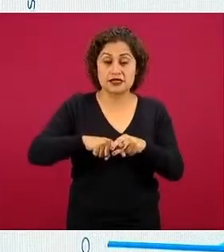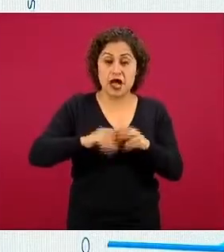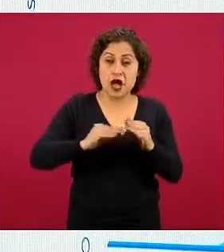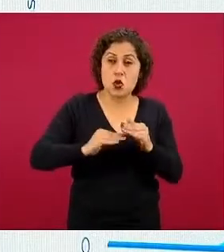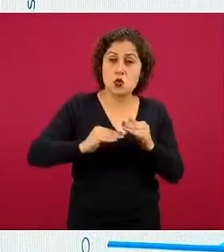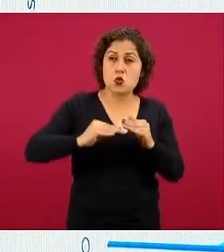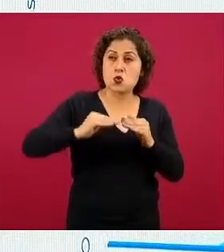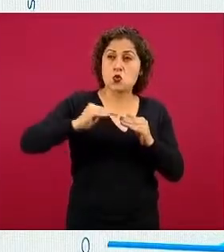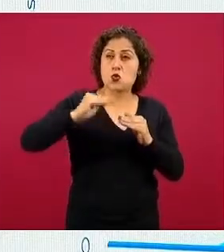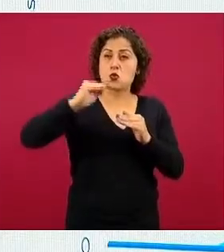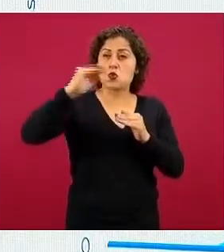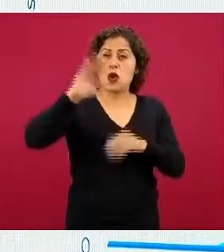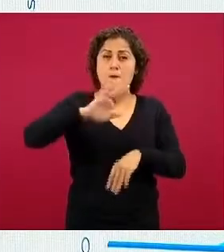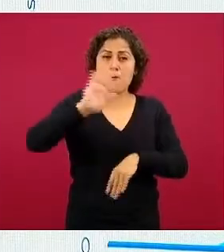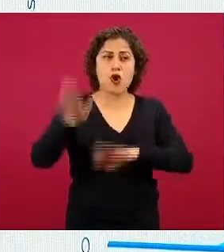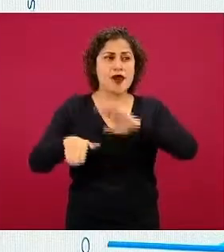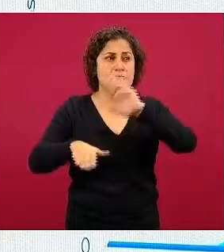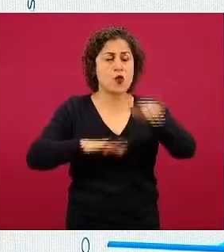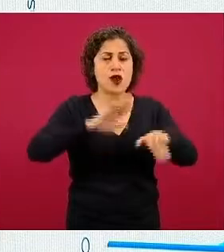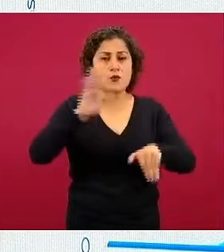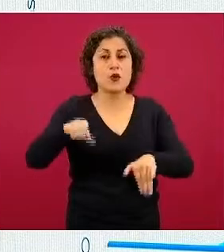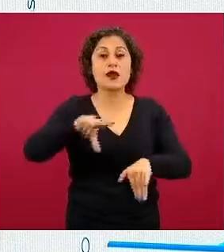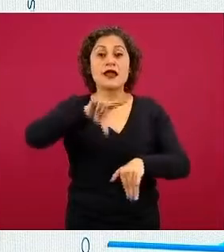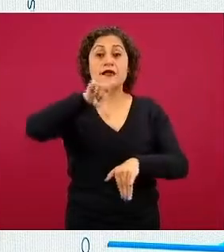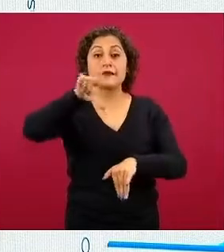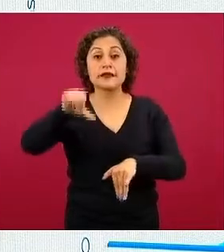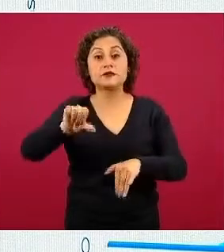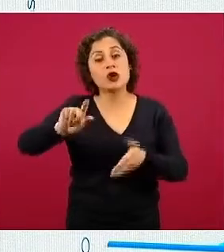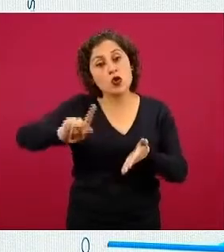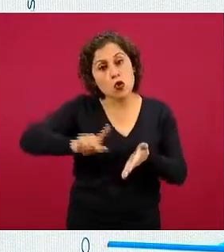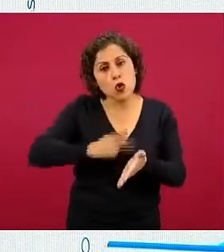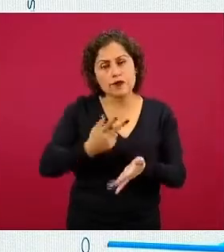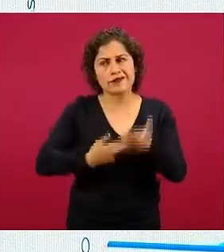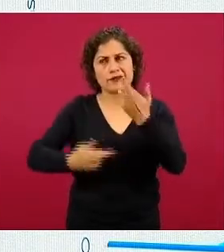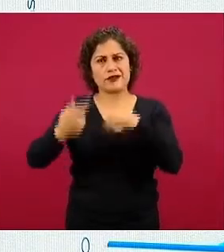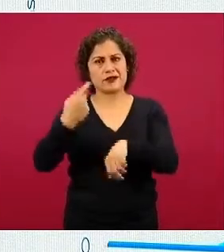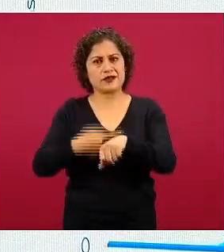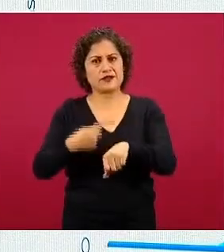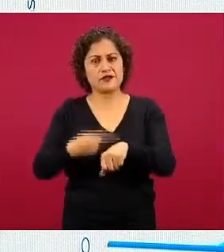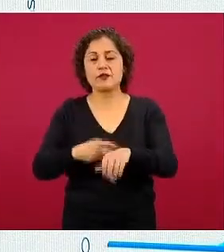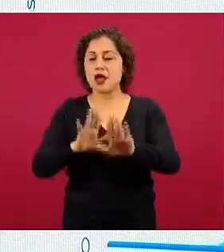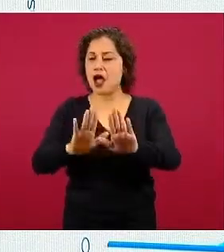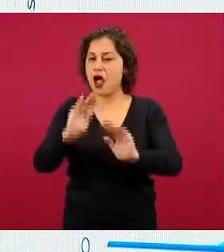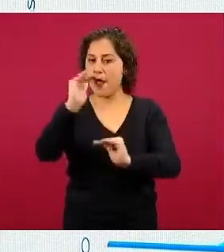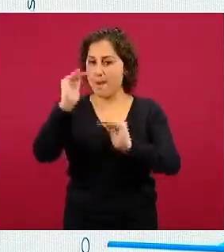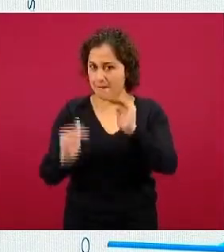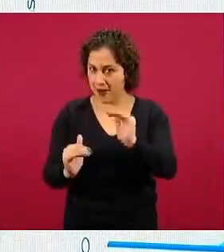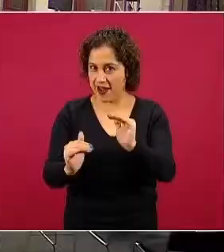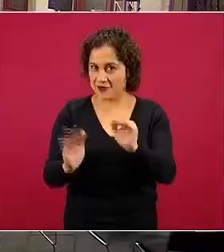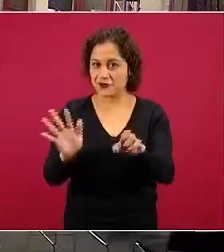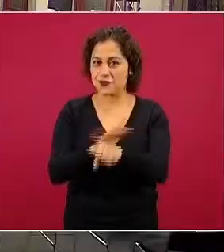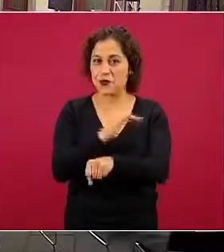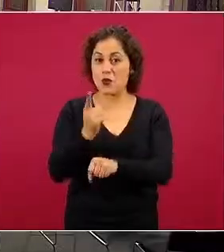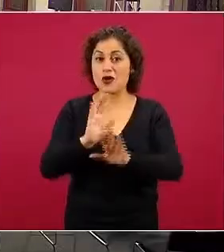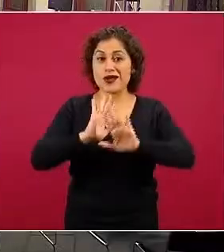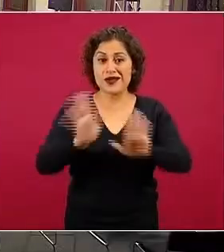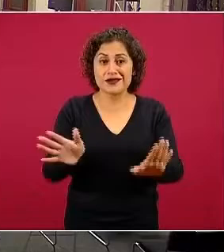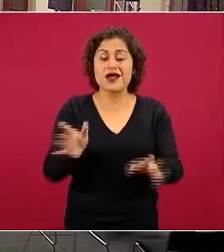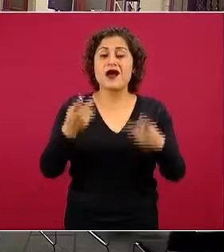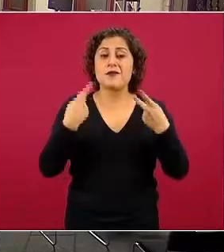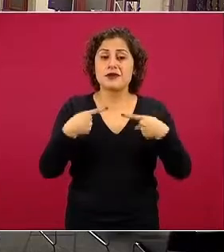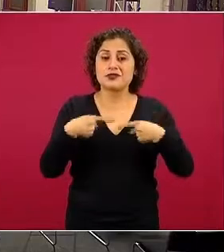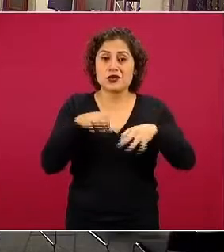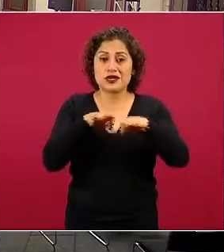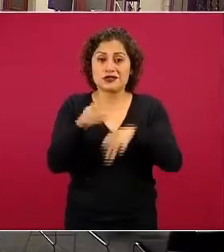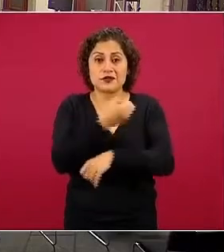letalidad está más baja que el pico anterior porque se aprende ahora que el tratamiento ideal de